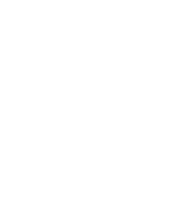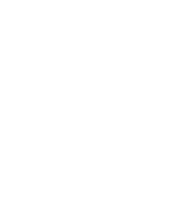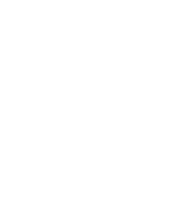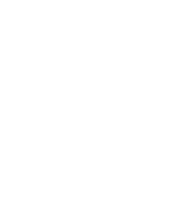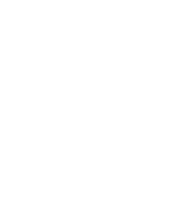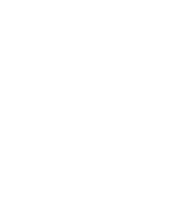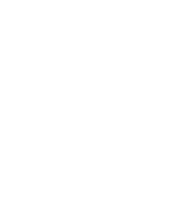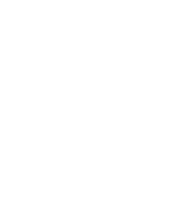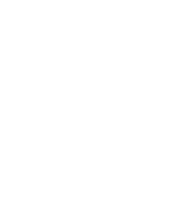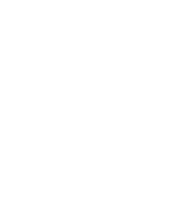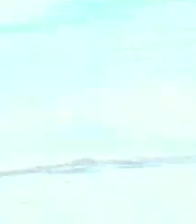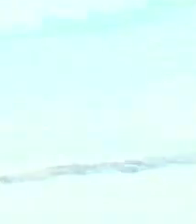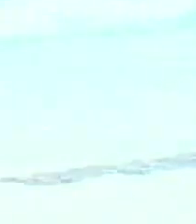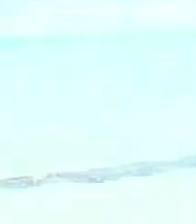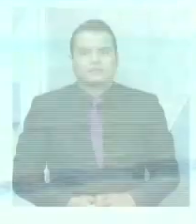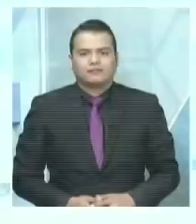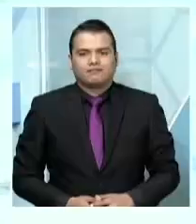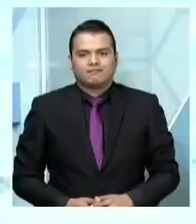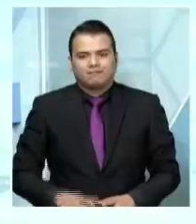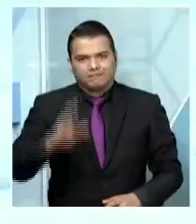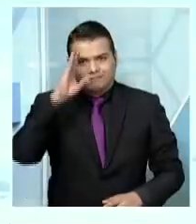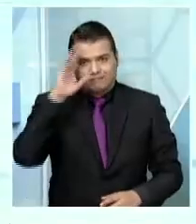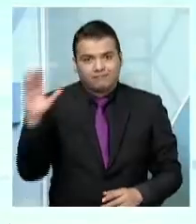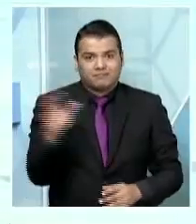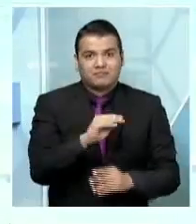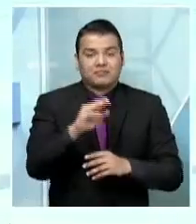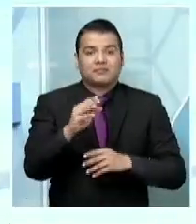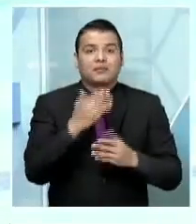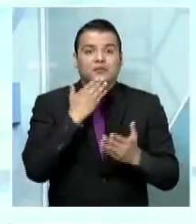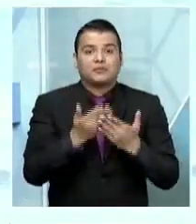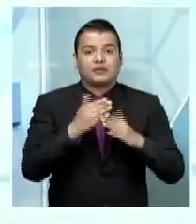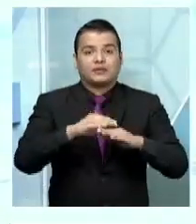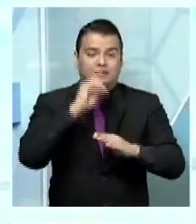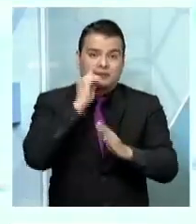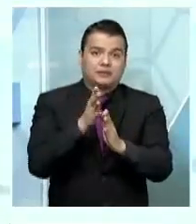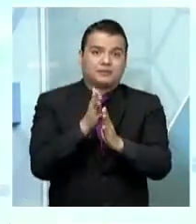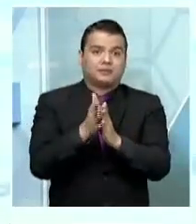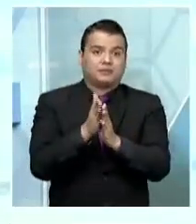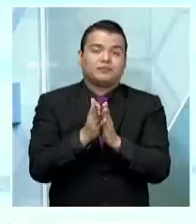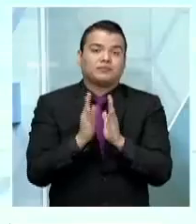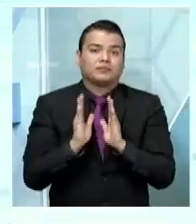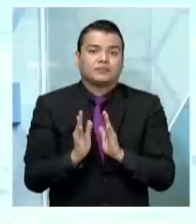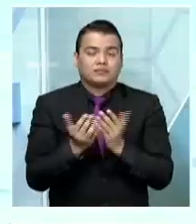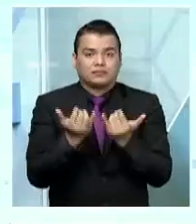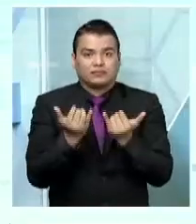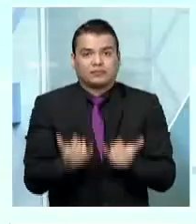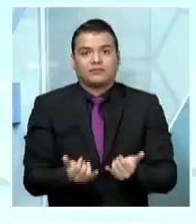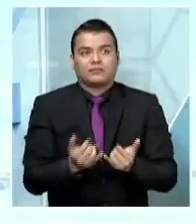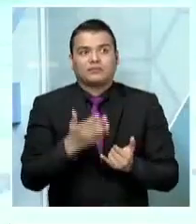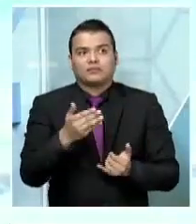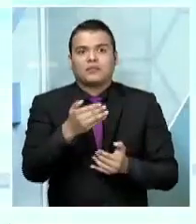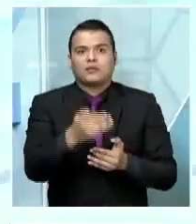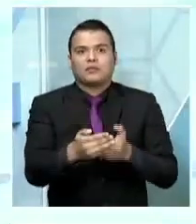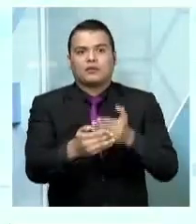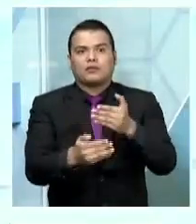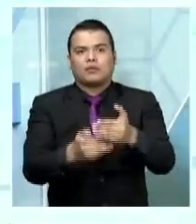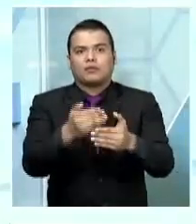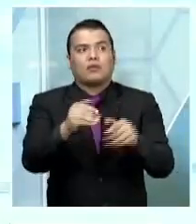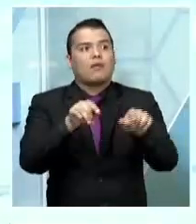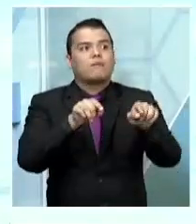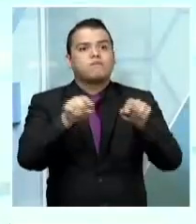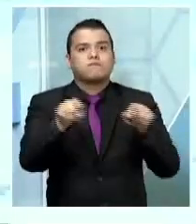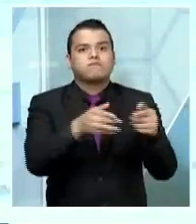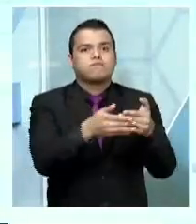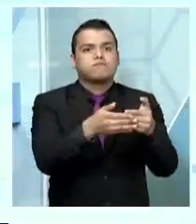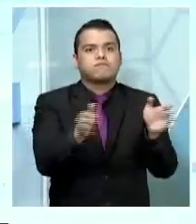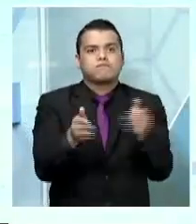317-639-3940 o en nuestras redes sociales. Hola, ¿qué tal? Buenas tardes. Pues en medio de este paso de la reapertura económica de la